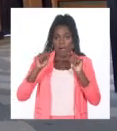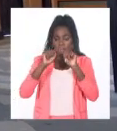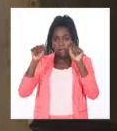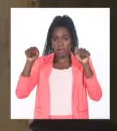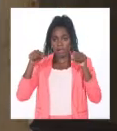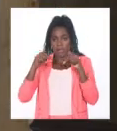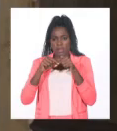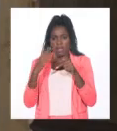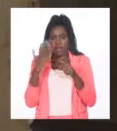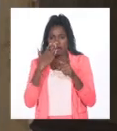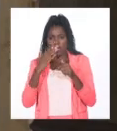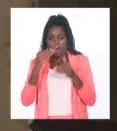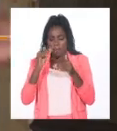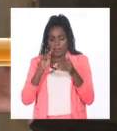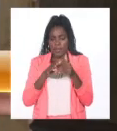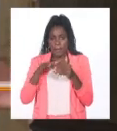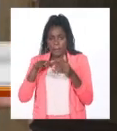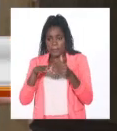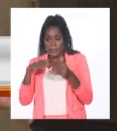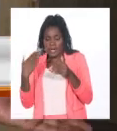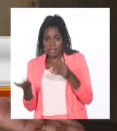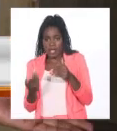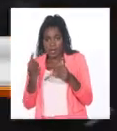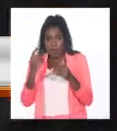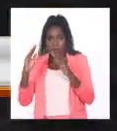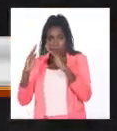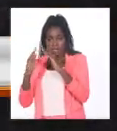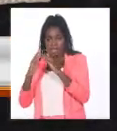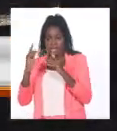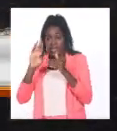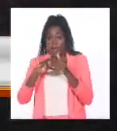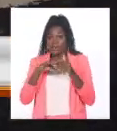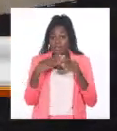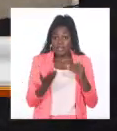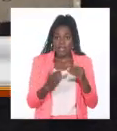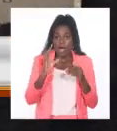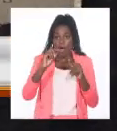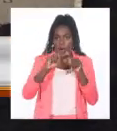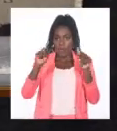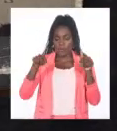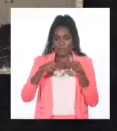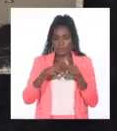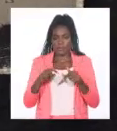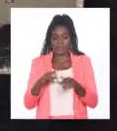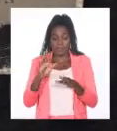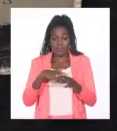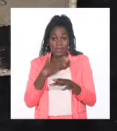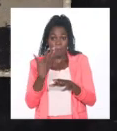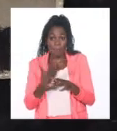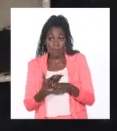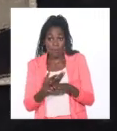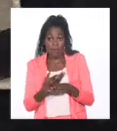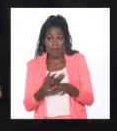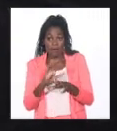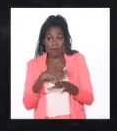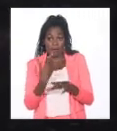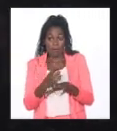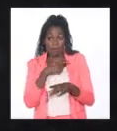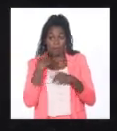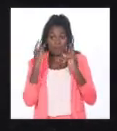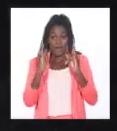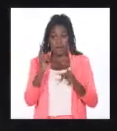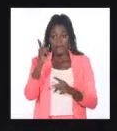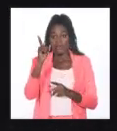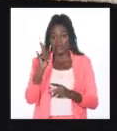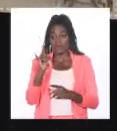hacia una mitad casa y hacia una mitad oficinas. Tras el fallecimiento de la Noceda en 1886,